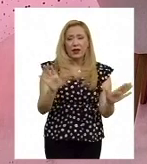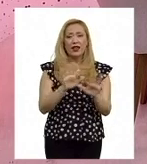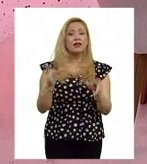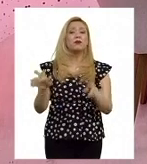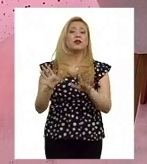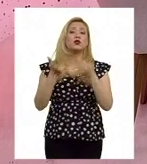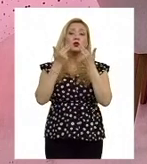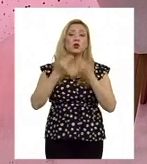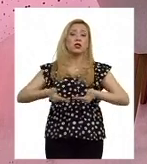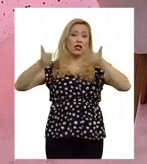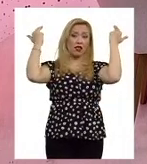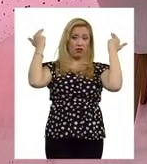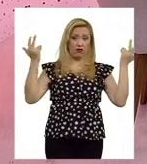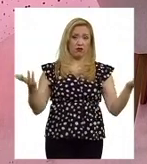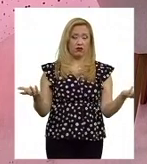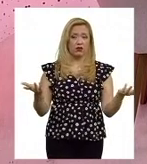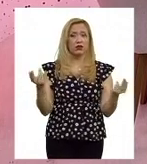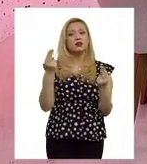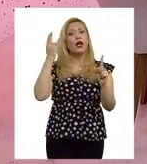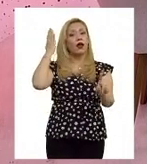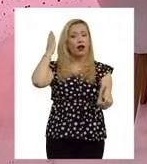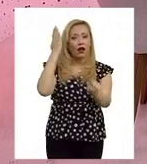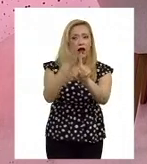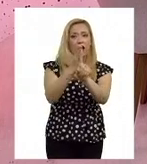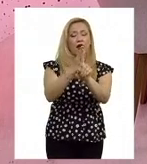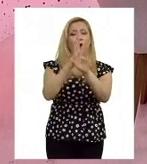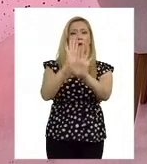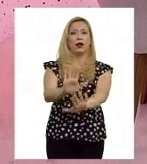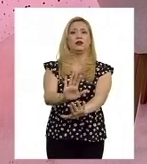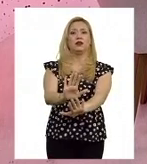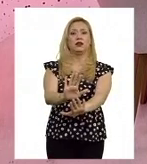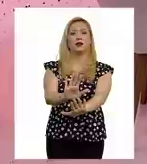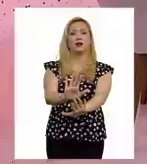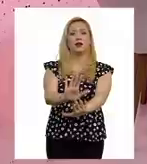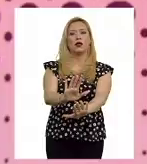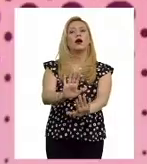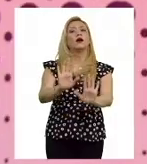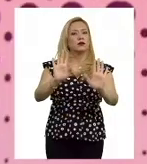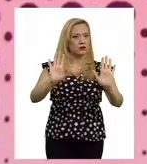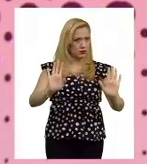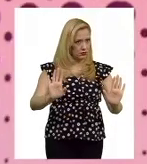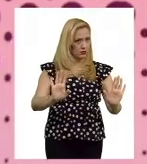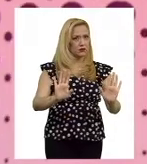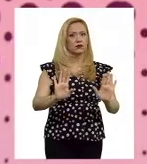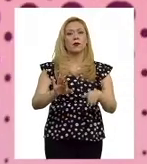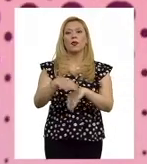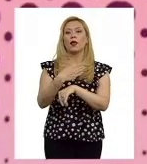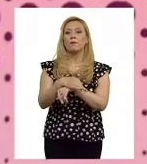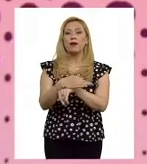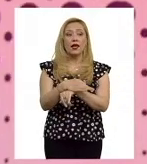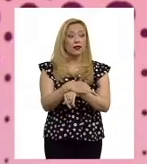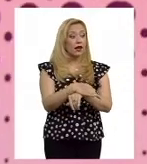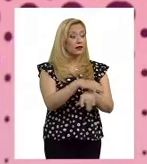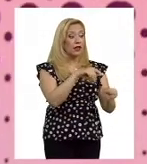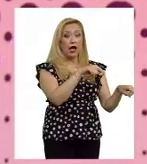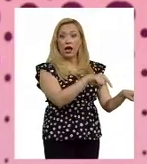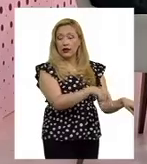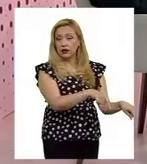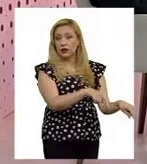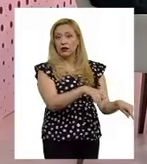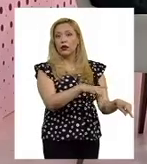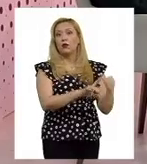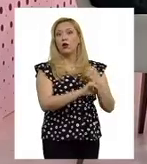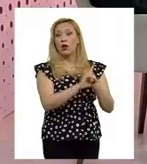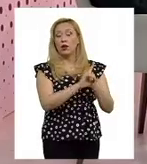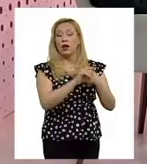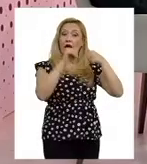suicidio. Entonces, atacar las causas. Y después tener, mientras las causas ahí están y mientras se